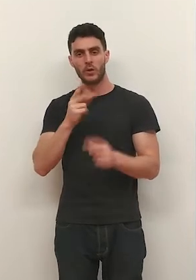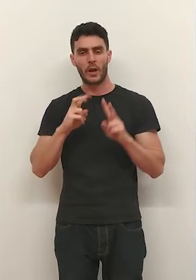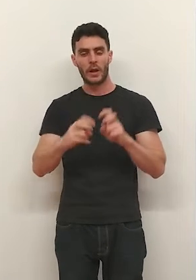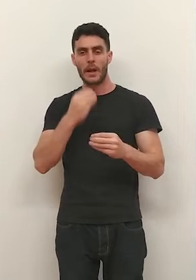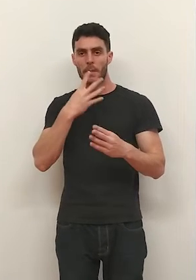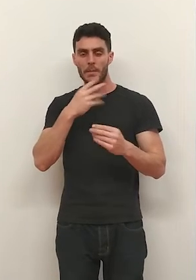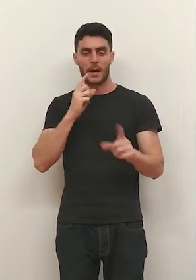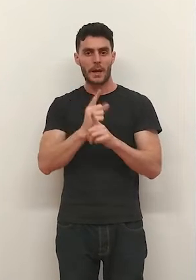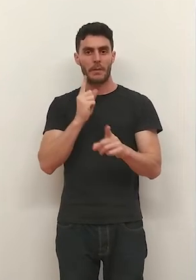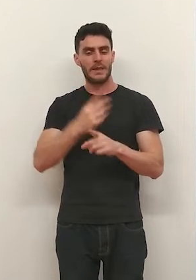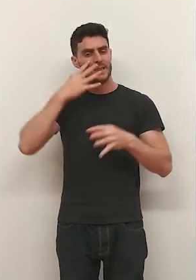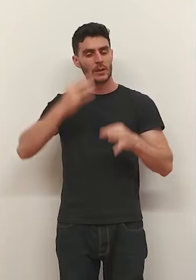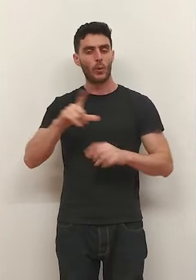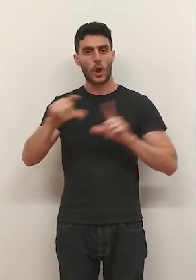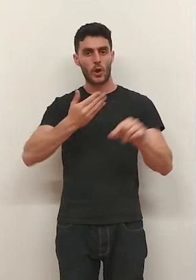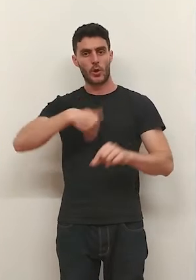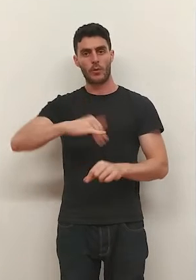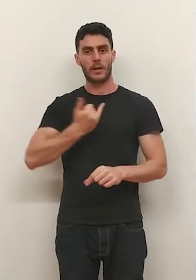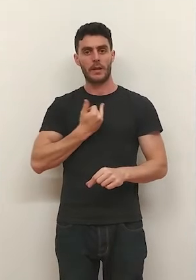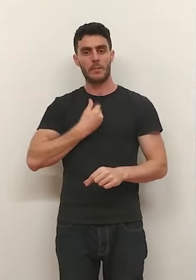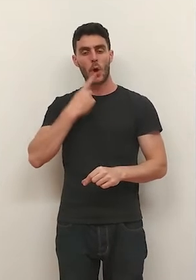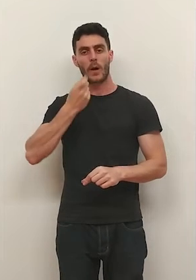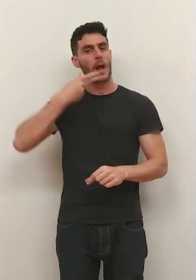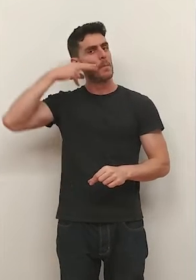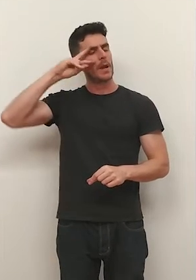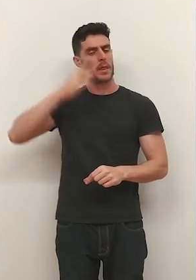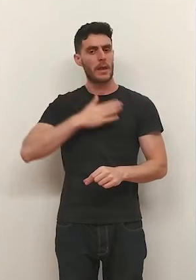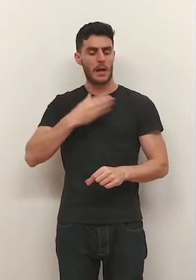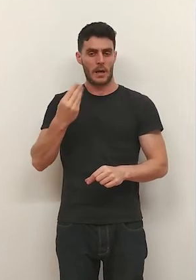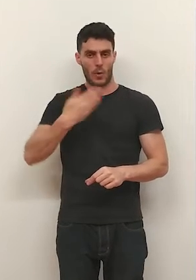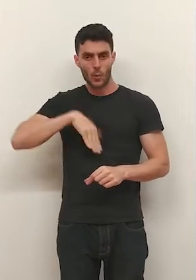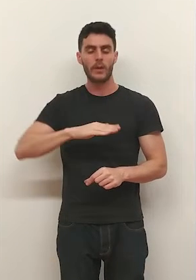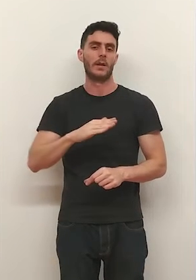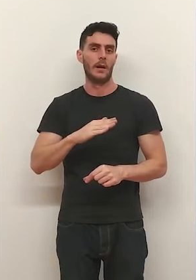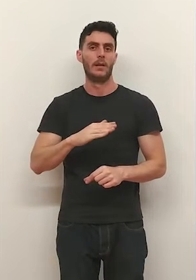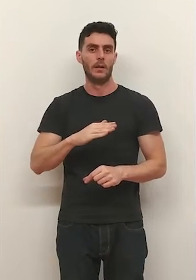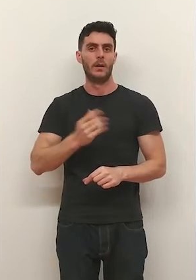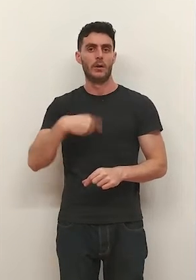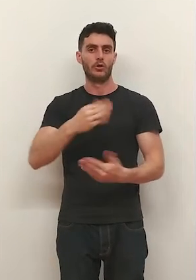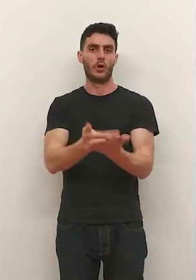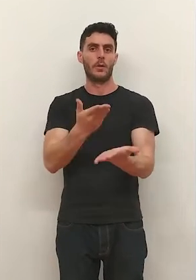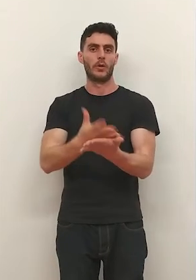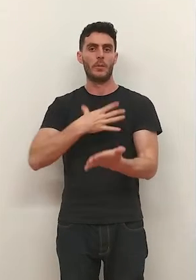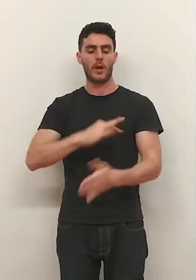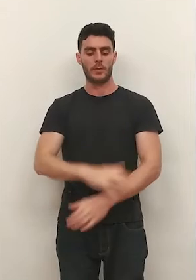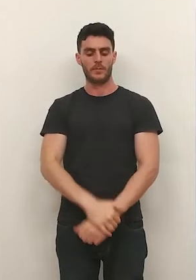os decía, seguro que tendremos nuestras opciones y ojalá que esa experiencia que se nos presupone la podamos